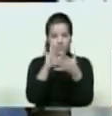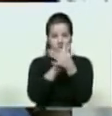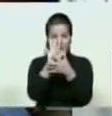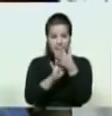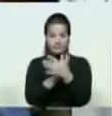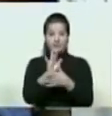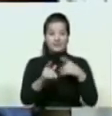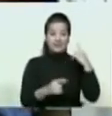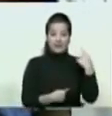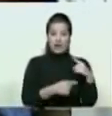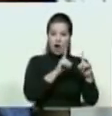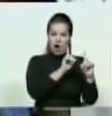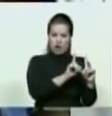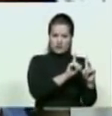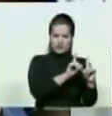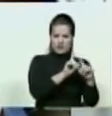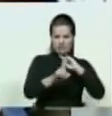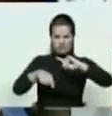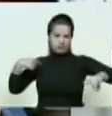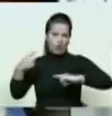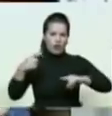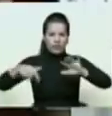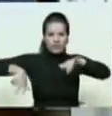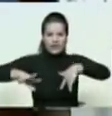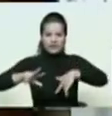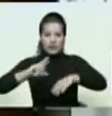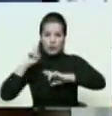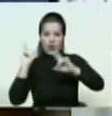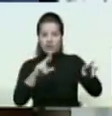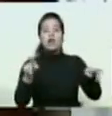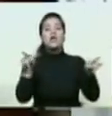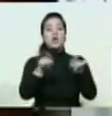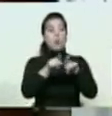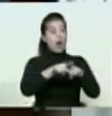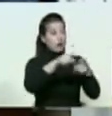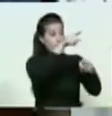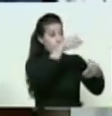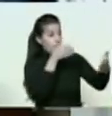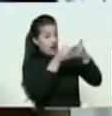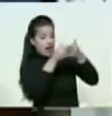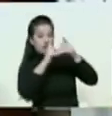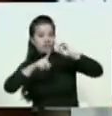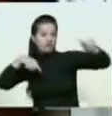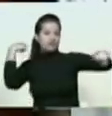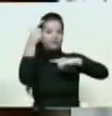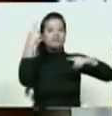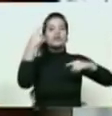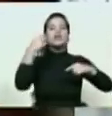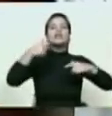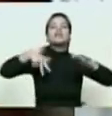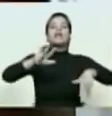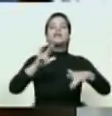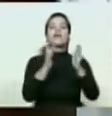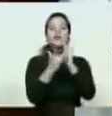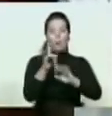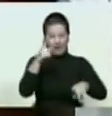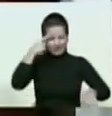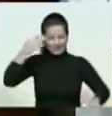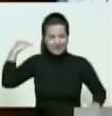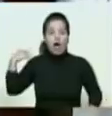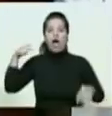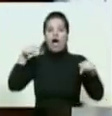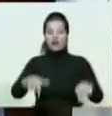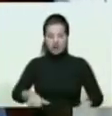11 tiene su 13, todo bloqueo también tiene su 13. Y aquí está la 13ª edición de la